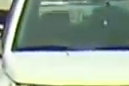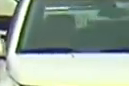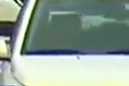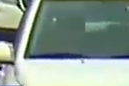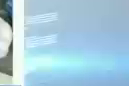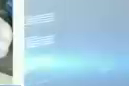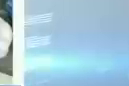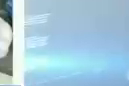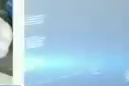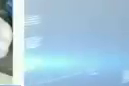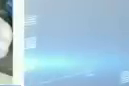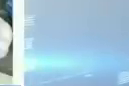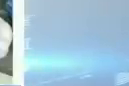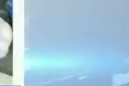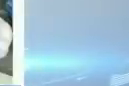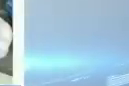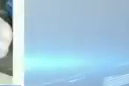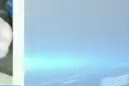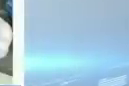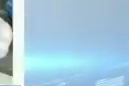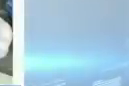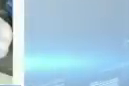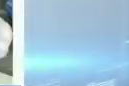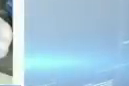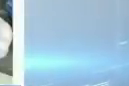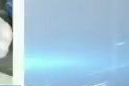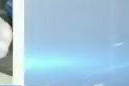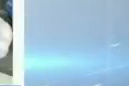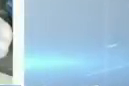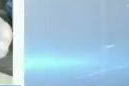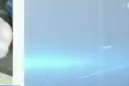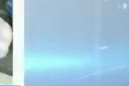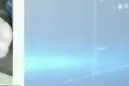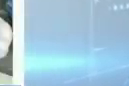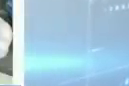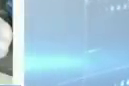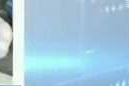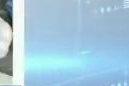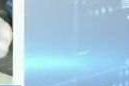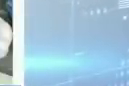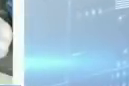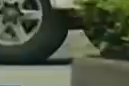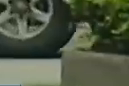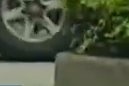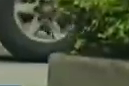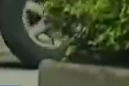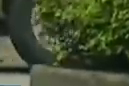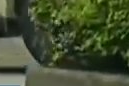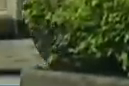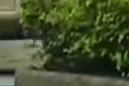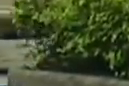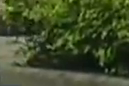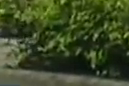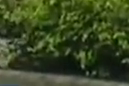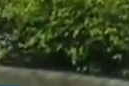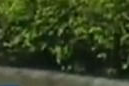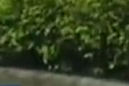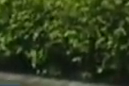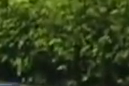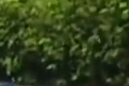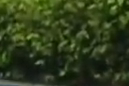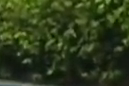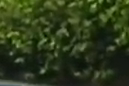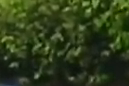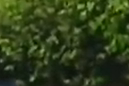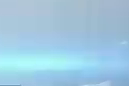Tragedia en San Borondón. Dos trabajadores mueren asfixiados en una cisterna. El hecho ocurrió en una urbanización privada. Así